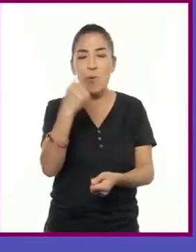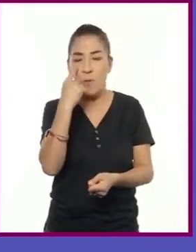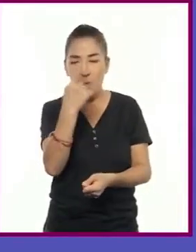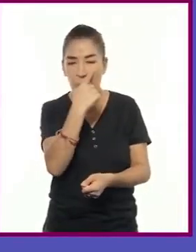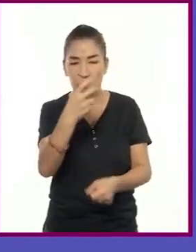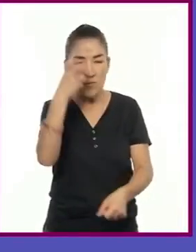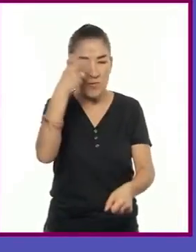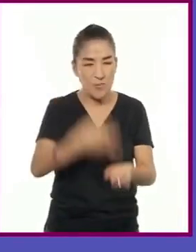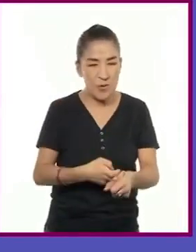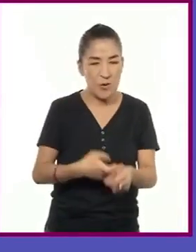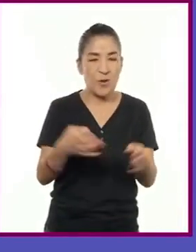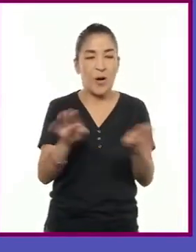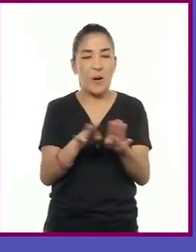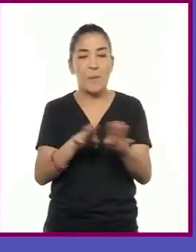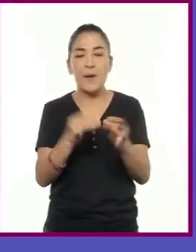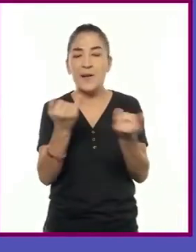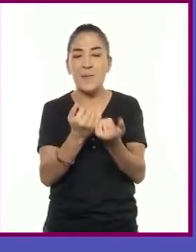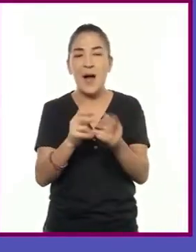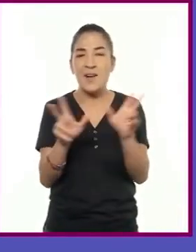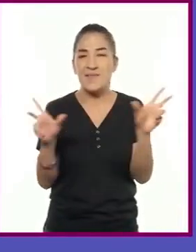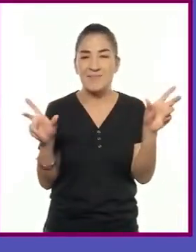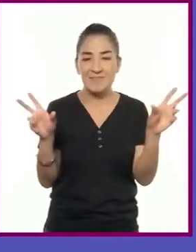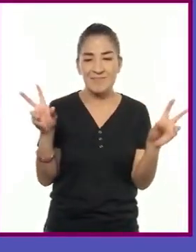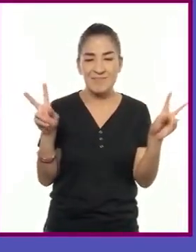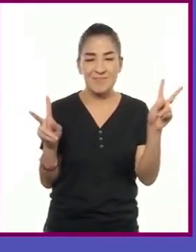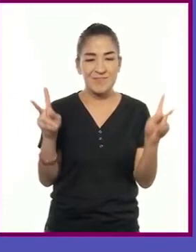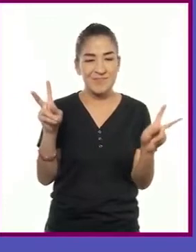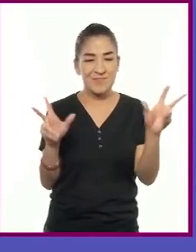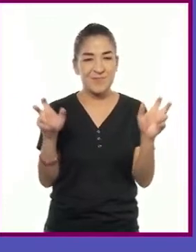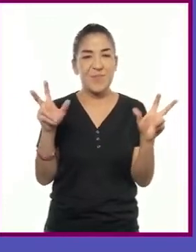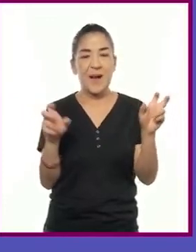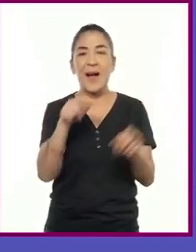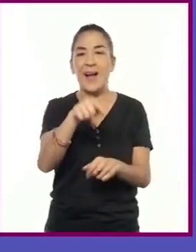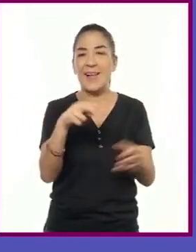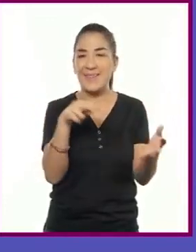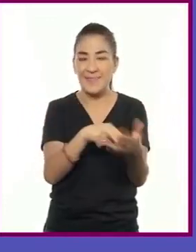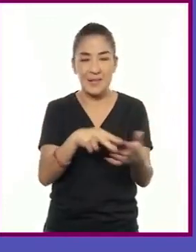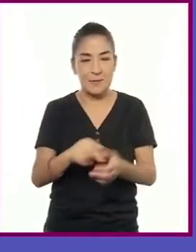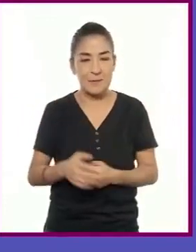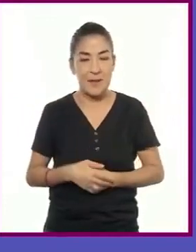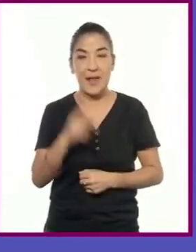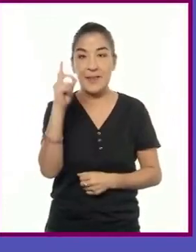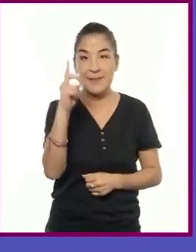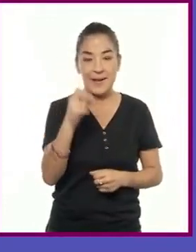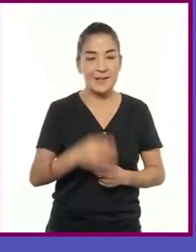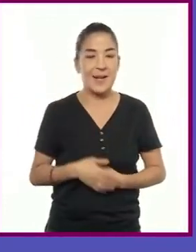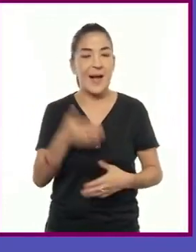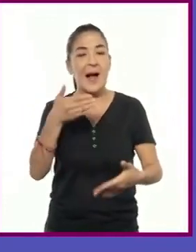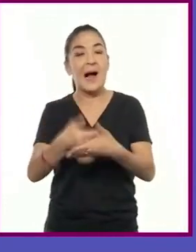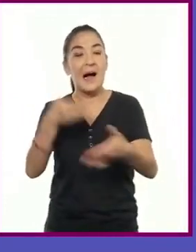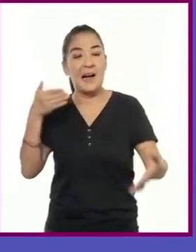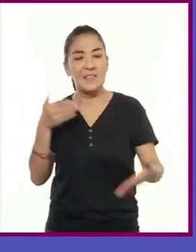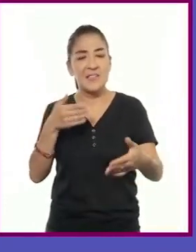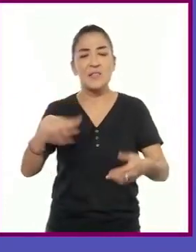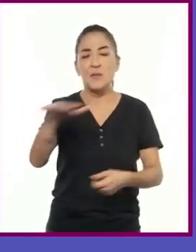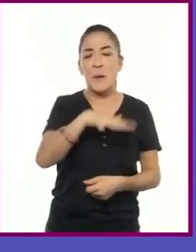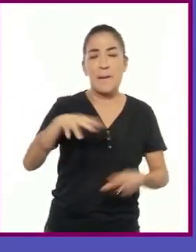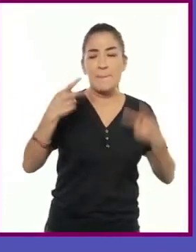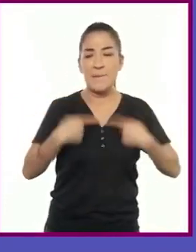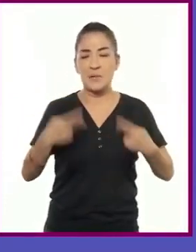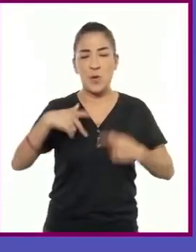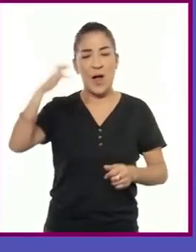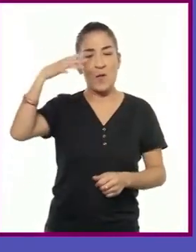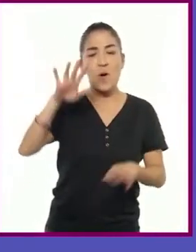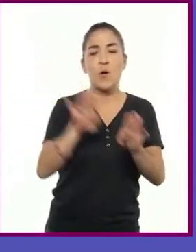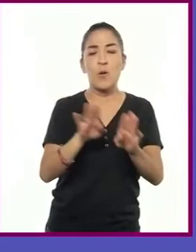duros, cual 2 escarabajos de cristal negro. Inciso D. Antes, los adultos podían opinar y decidir